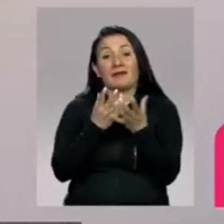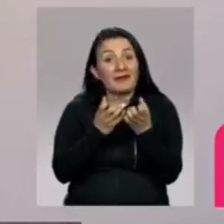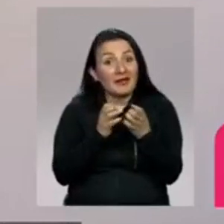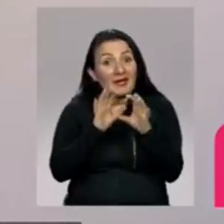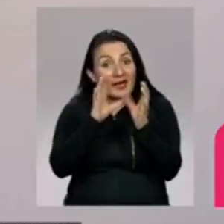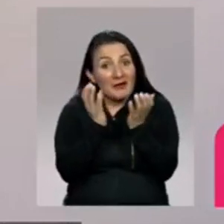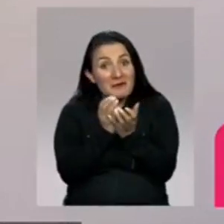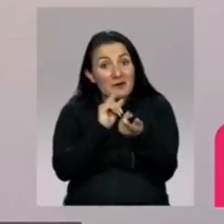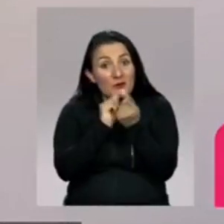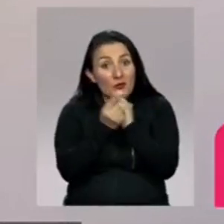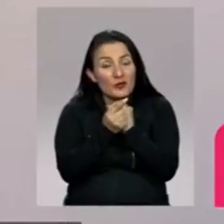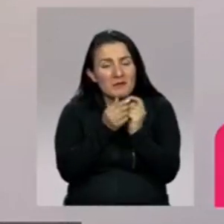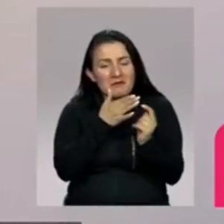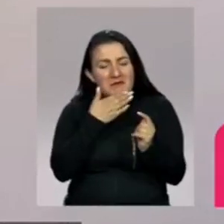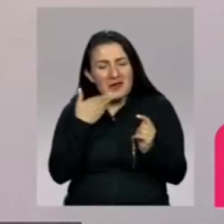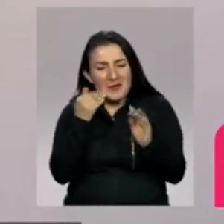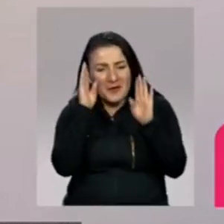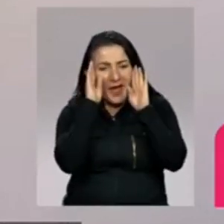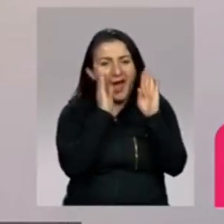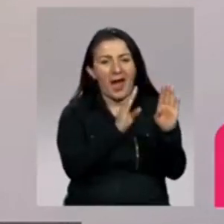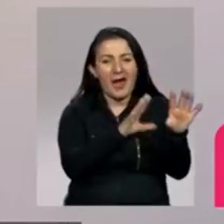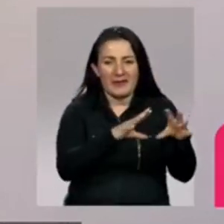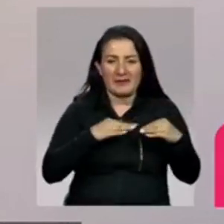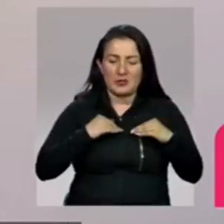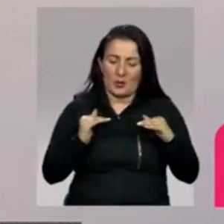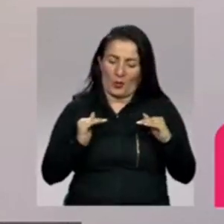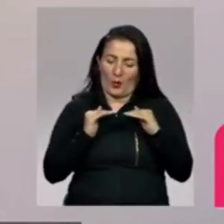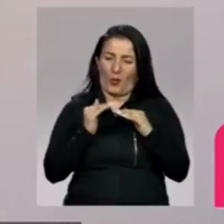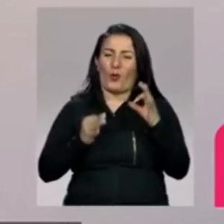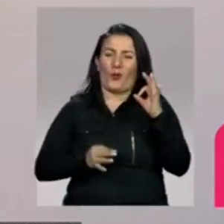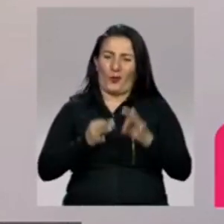para que se vuelva un poquito más justo,